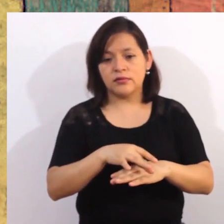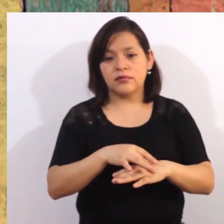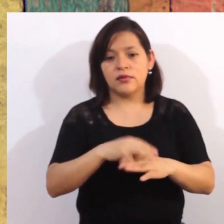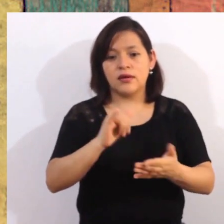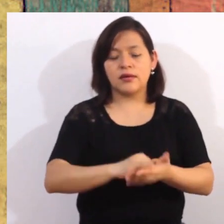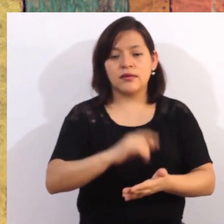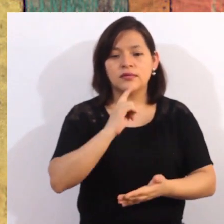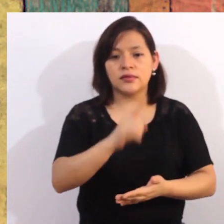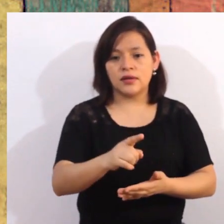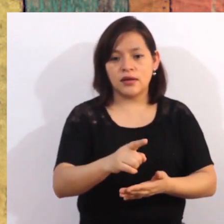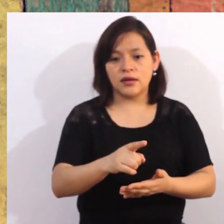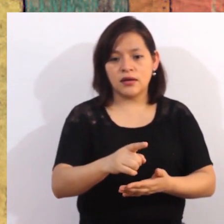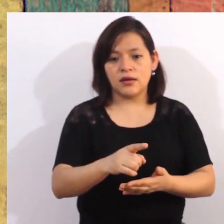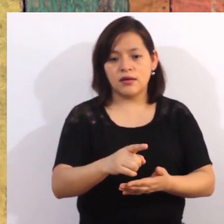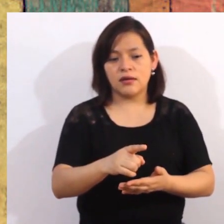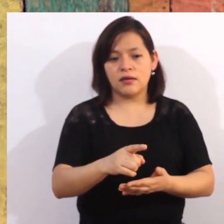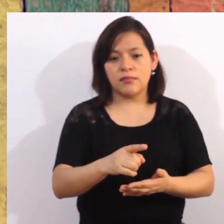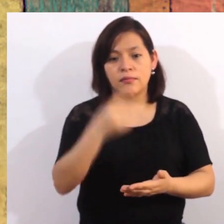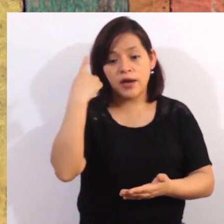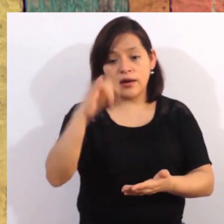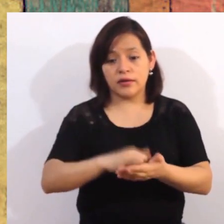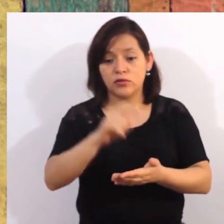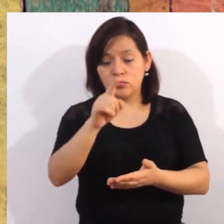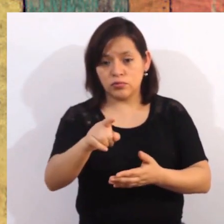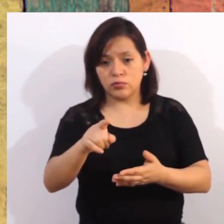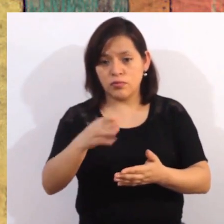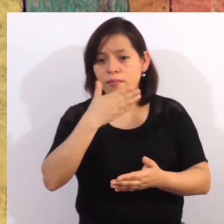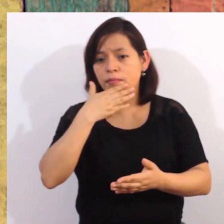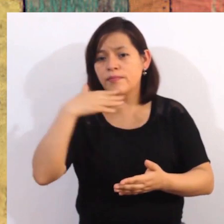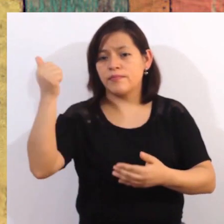prima para que tú hagas tesoros en el cielo.